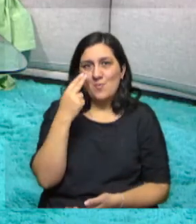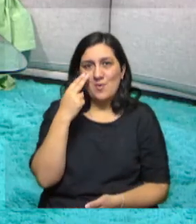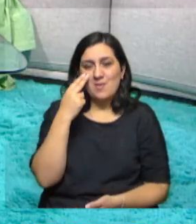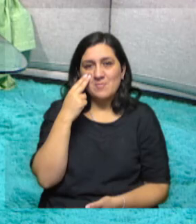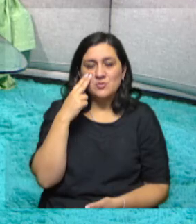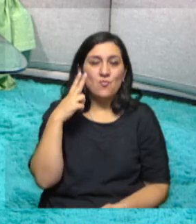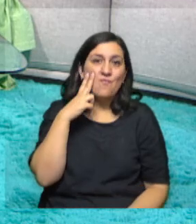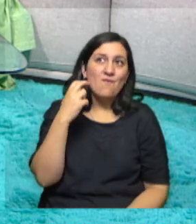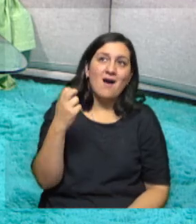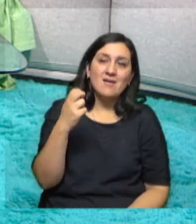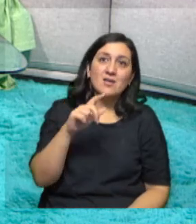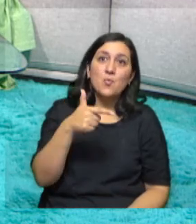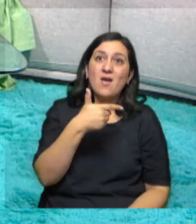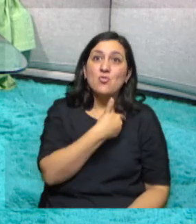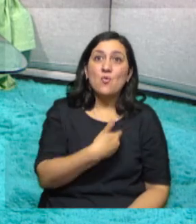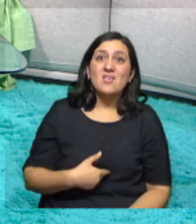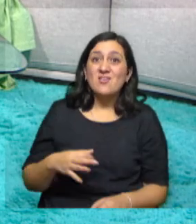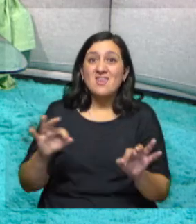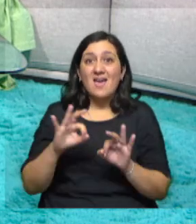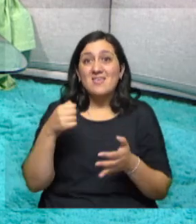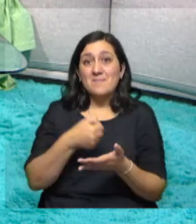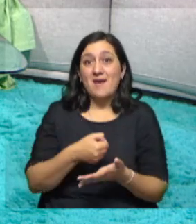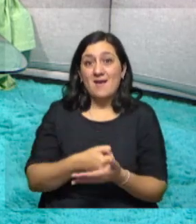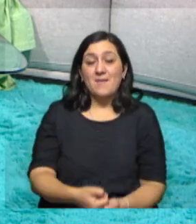Un boliche que no tiene dueño y nadie paga.